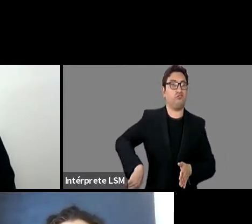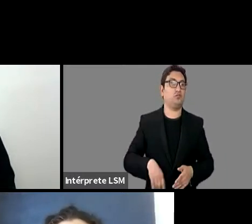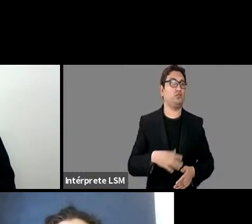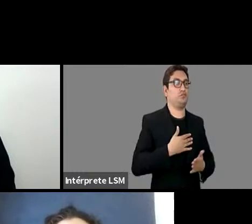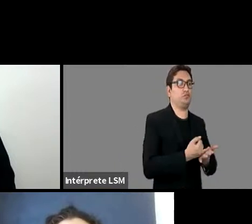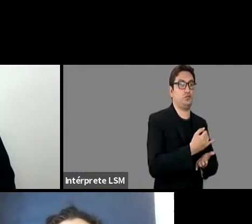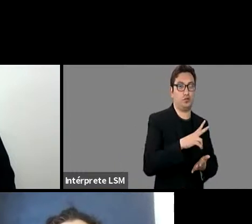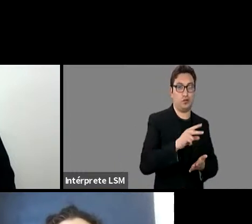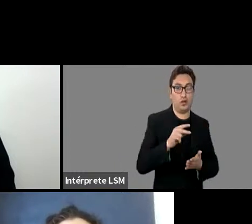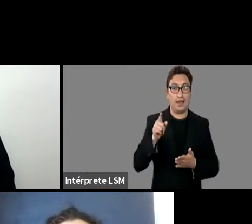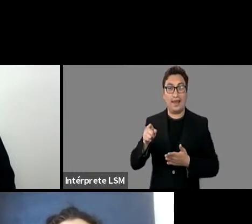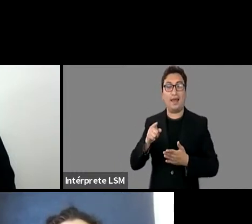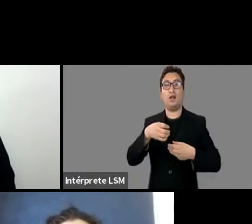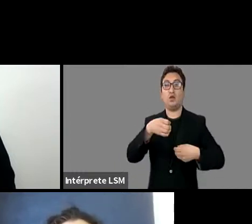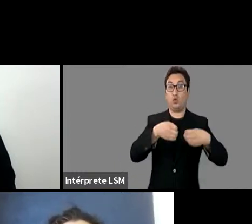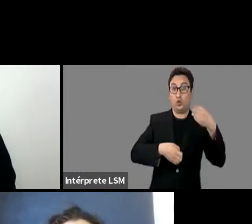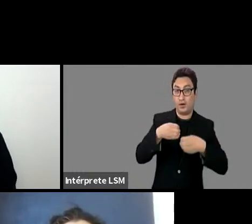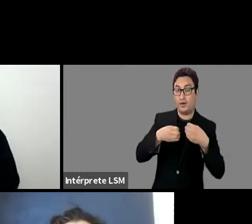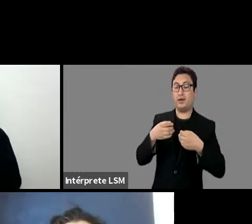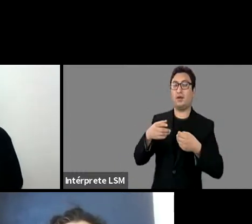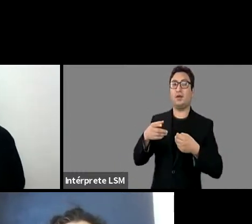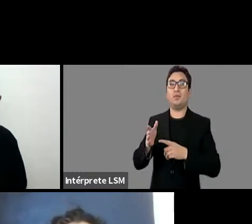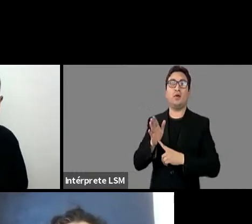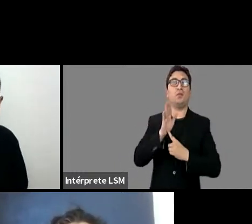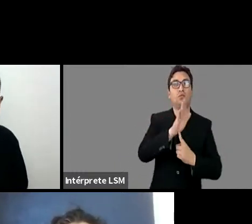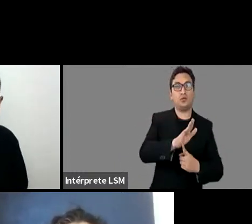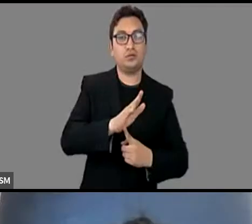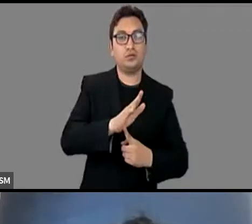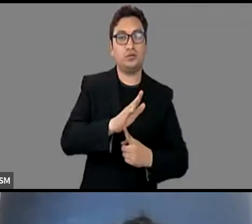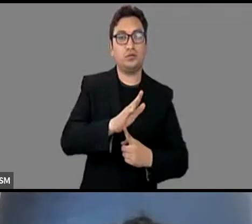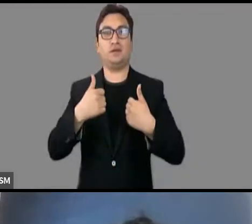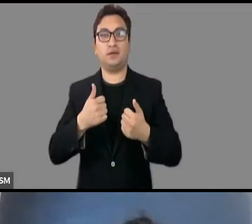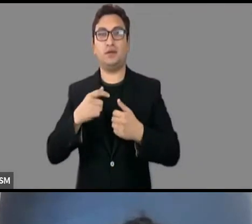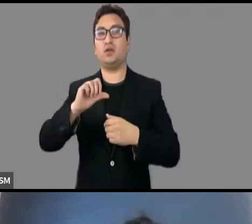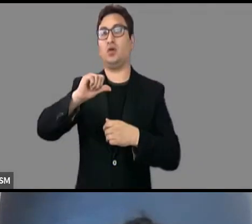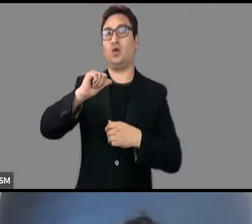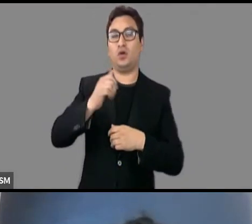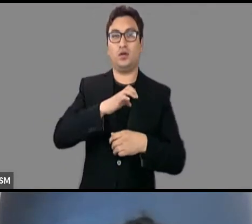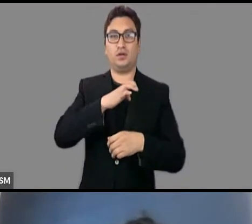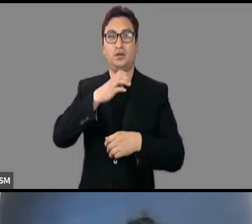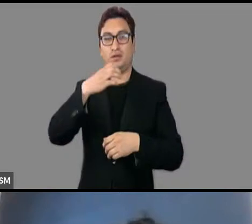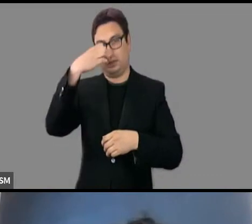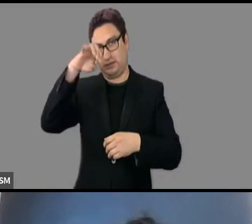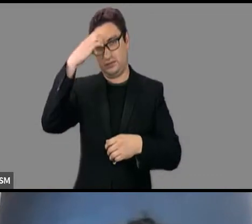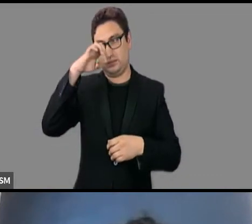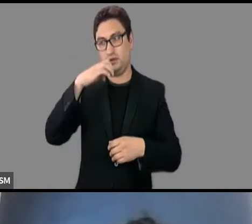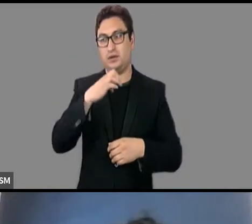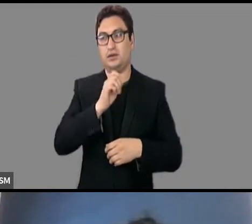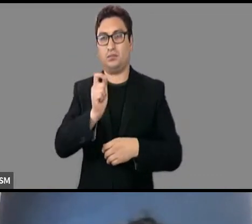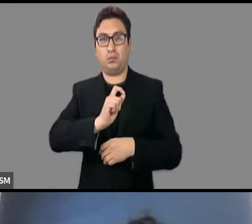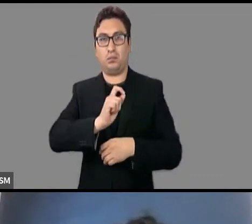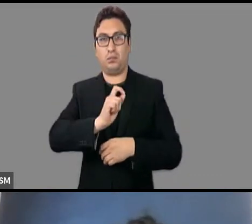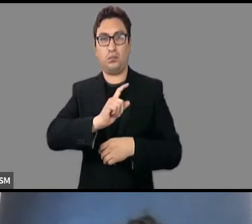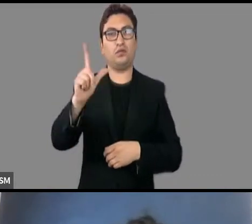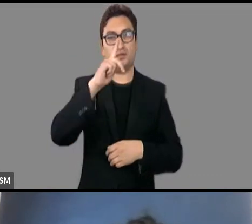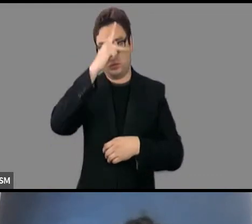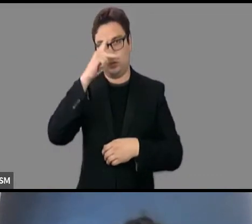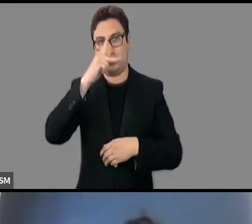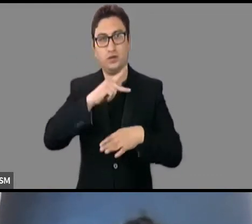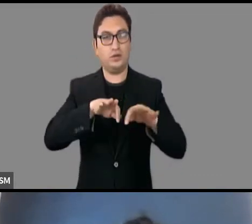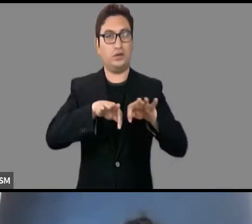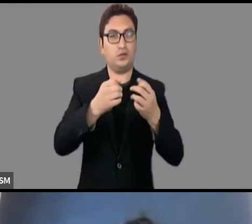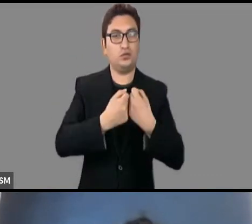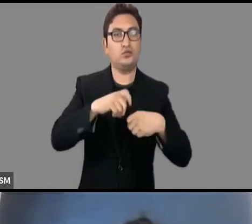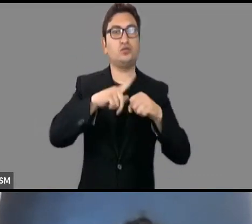le llevamos especialistas de otra naturaleza, tipo en psicología, en trabajo social, gente que había trabajado con esta persona